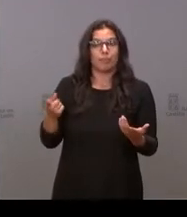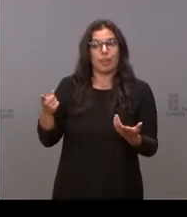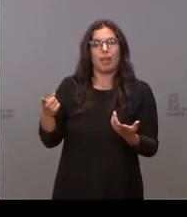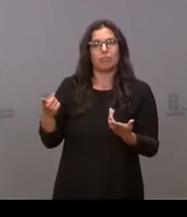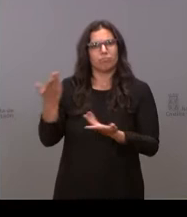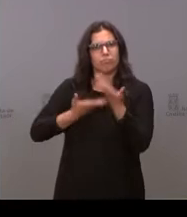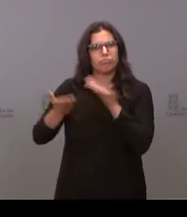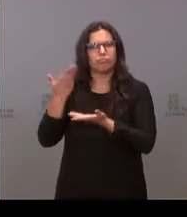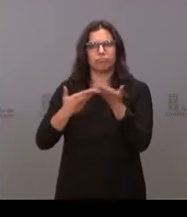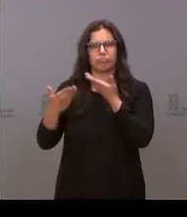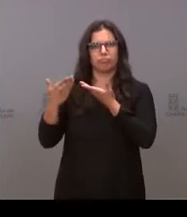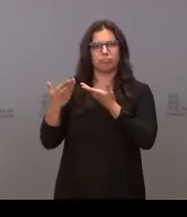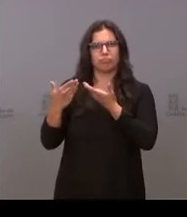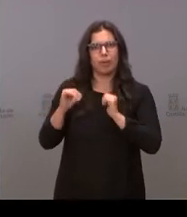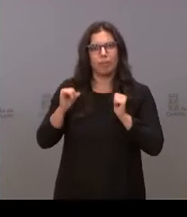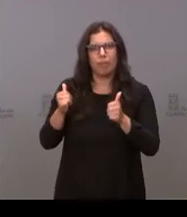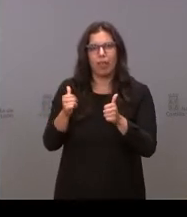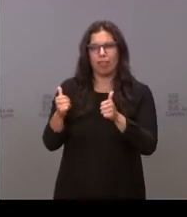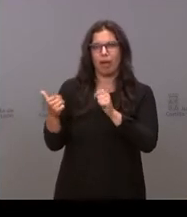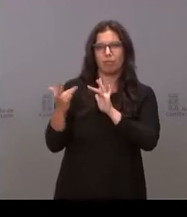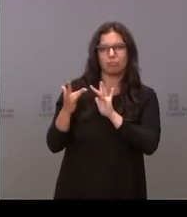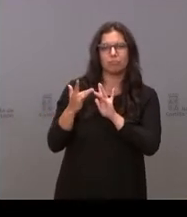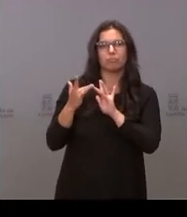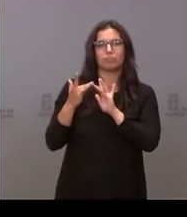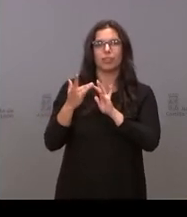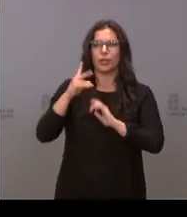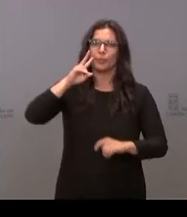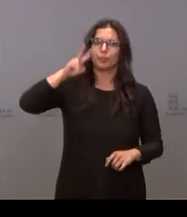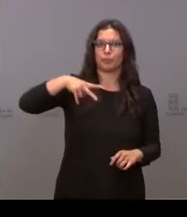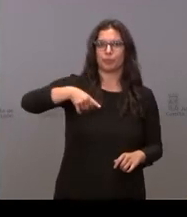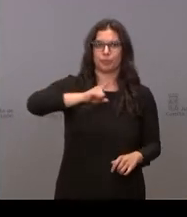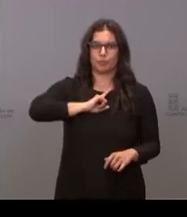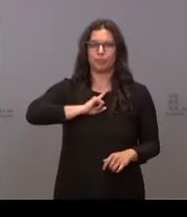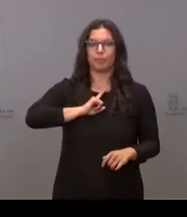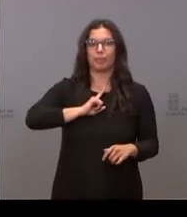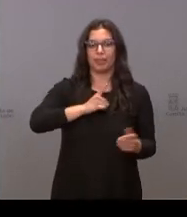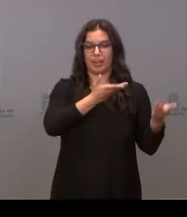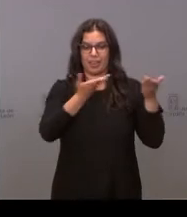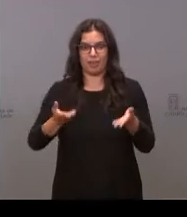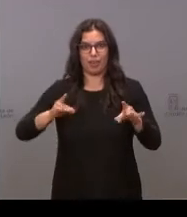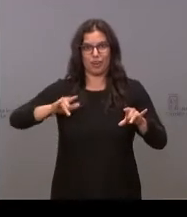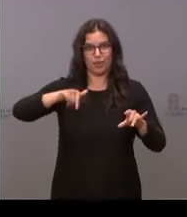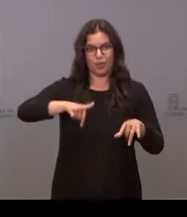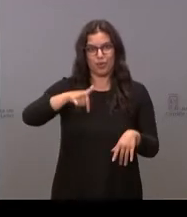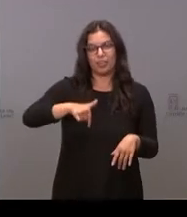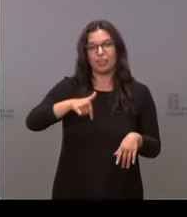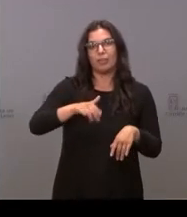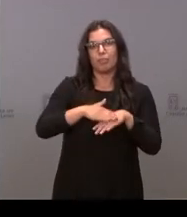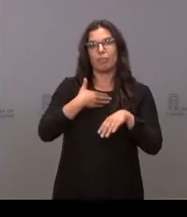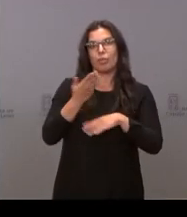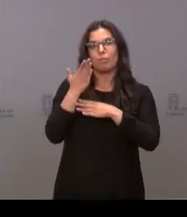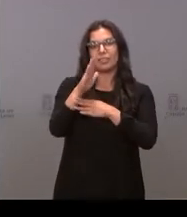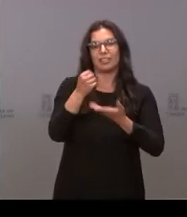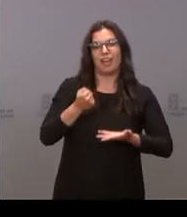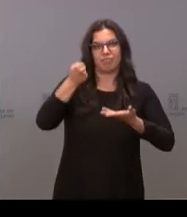implicación que está empezando a tener con nosotros y ese reconocimiento de recibirnos aquí a poder presentar estos